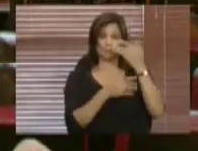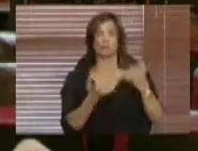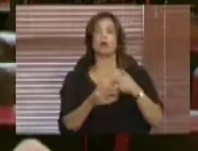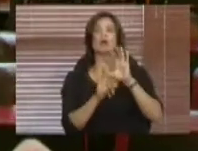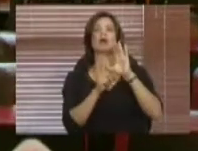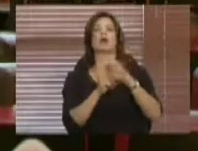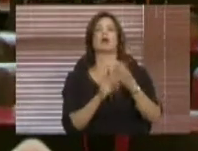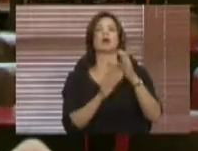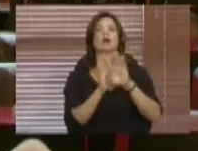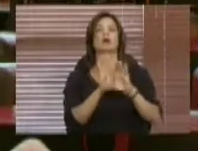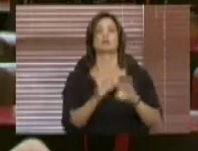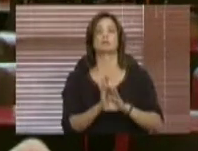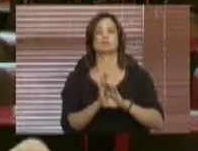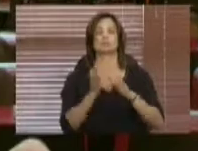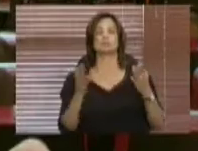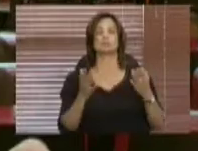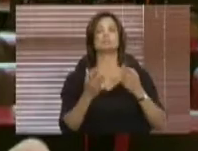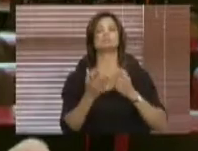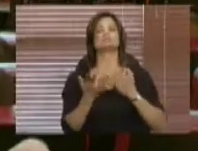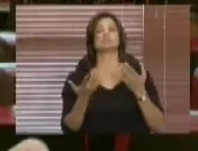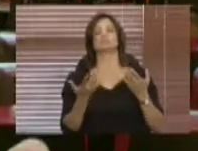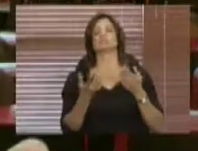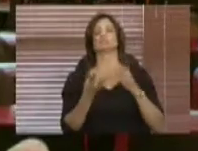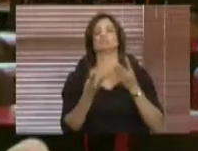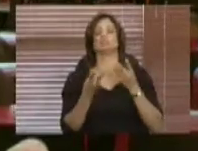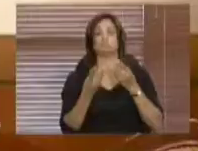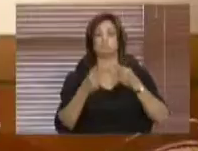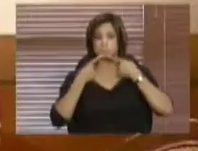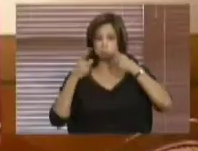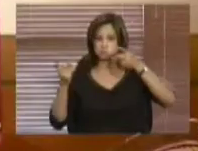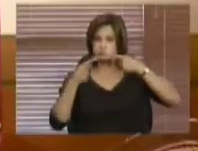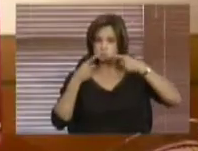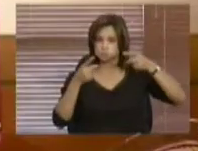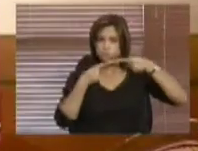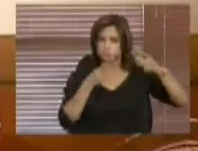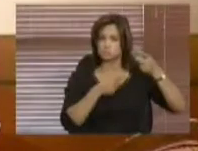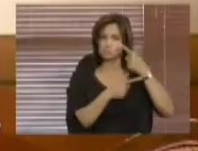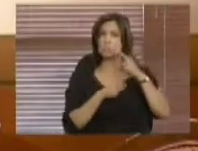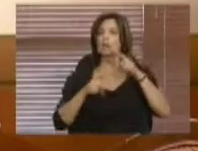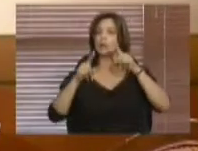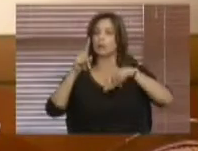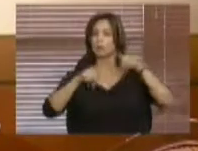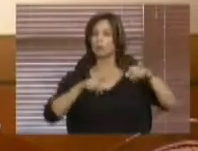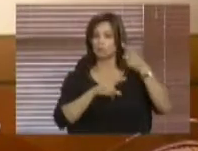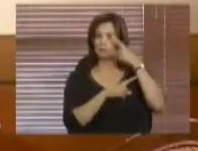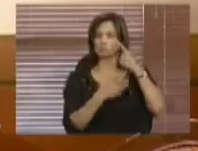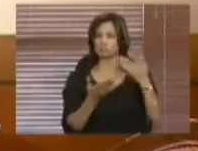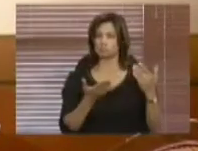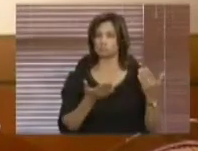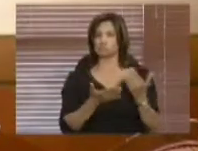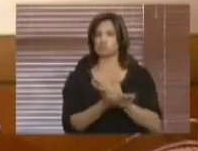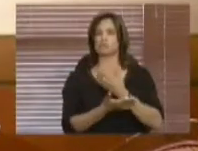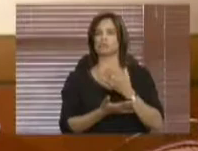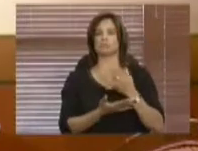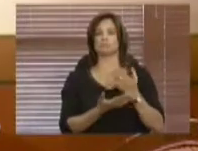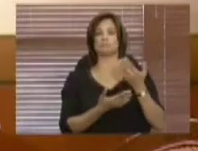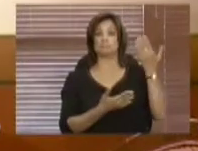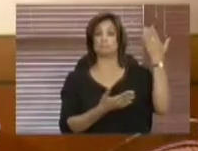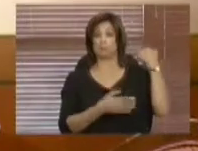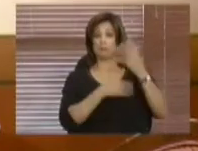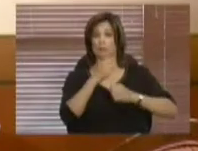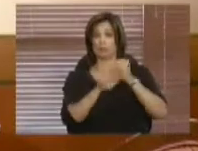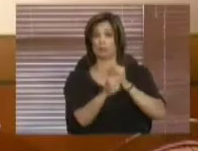cultura constitucional por medio de un gran número de publicaciones. Algunas han sido innovaciones del pasado